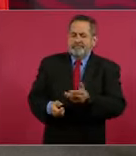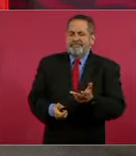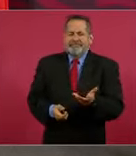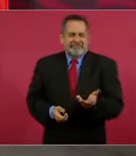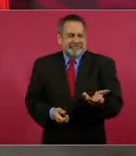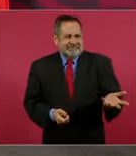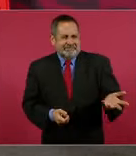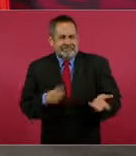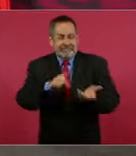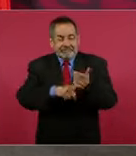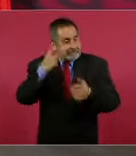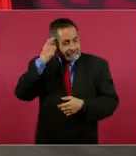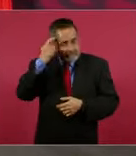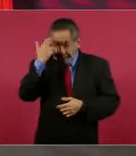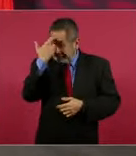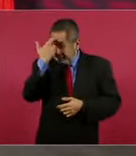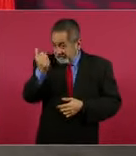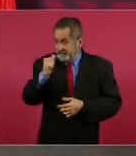No tienen la razón.